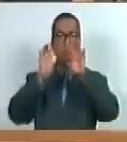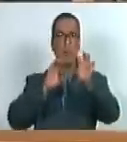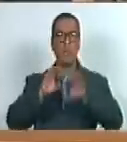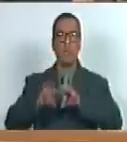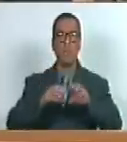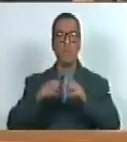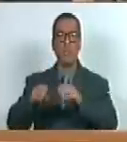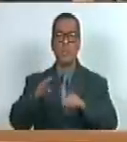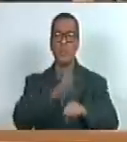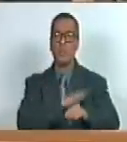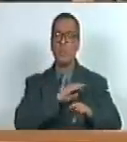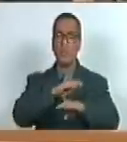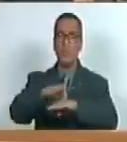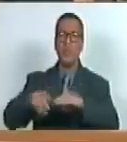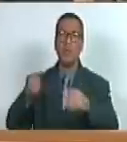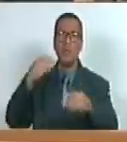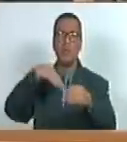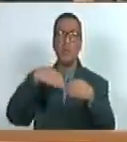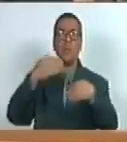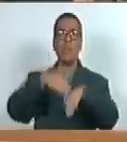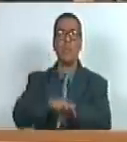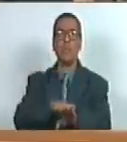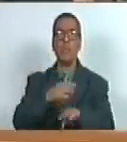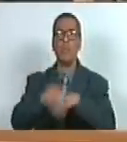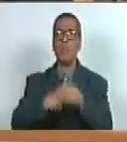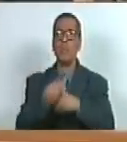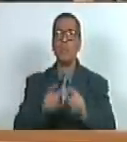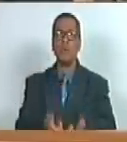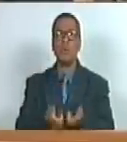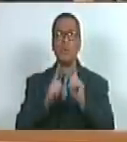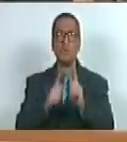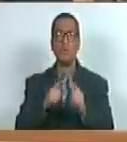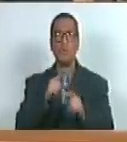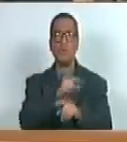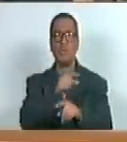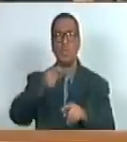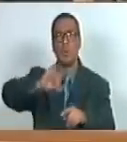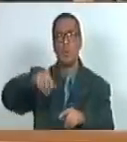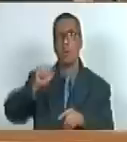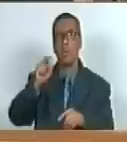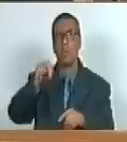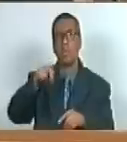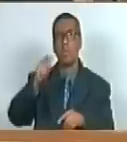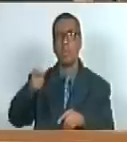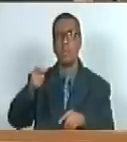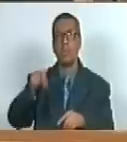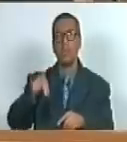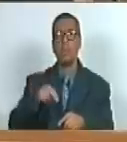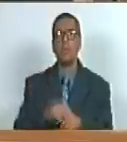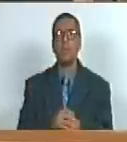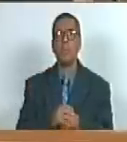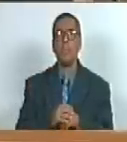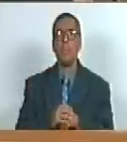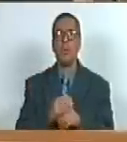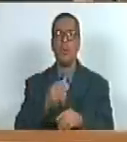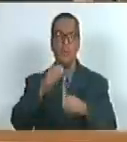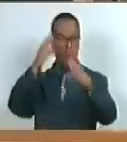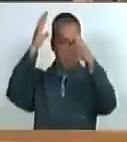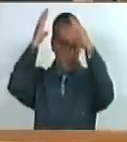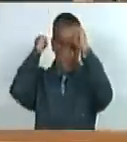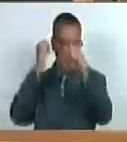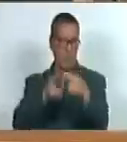Soberanía e Integración mediante el cual autoriza al ciudadano Joaquín Pérez Allestarán embajador